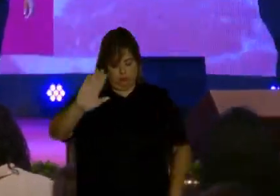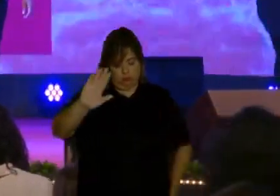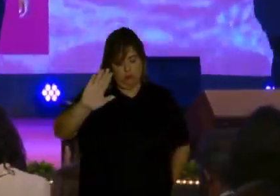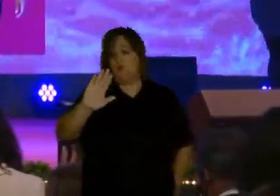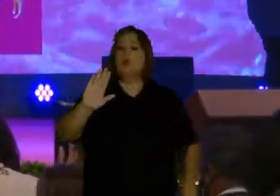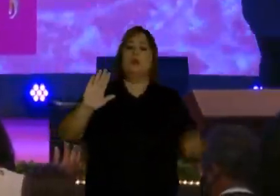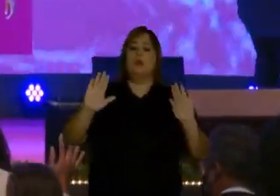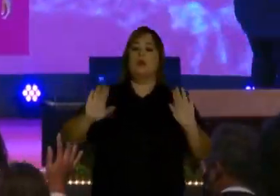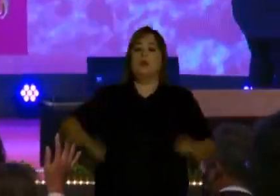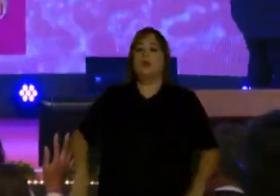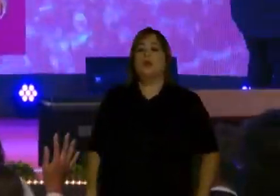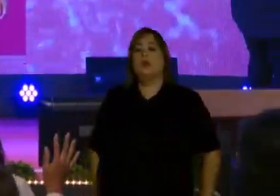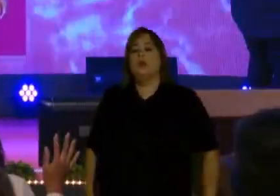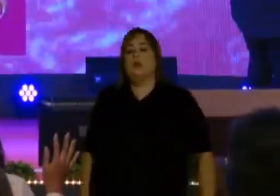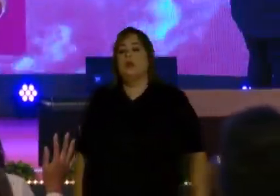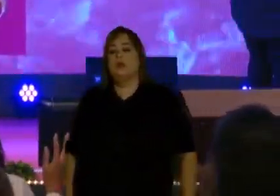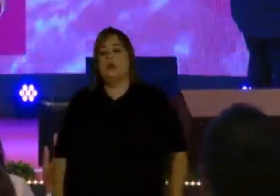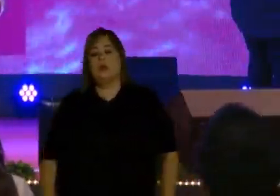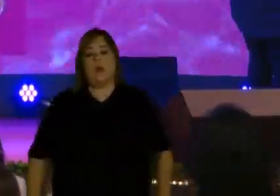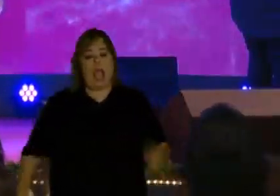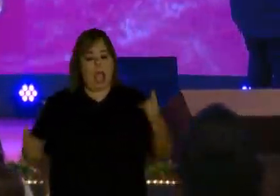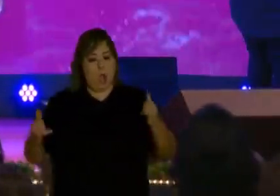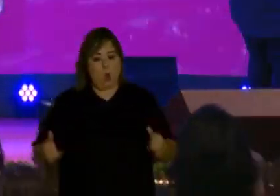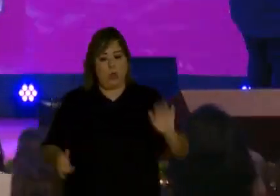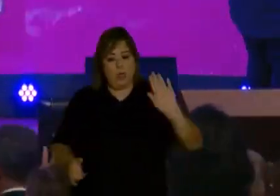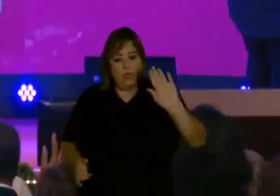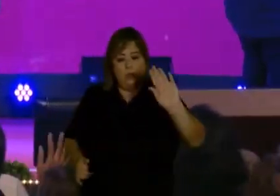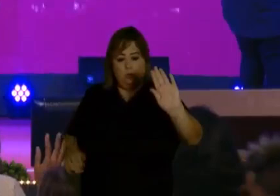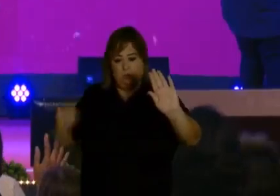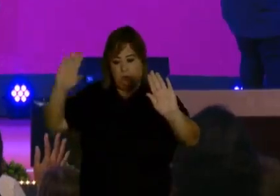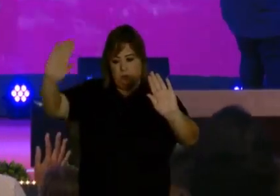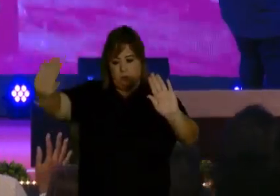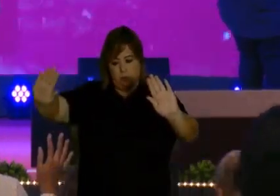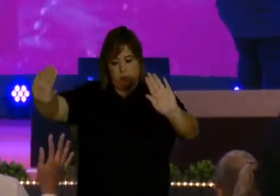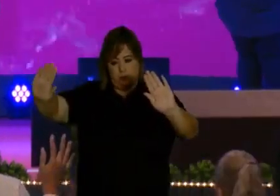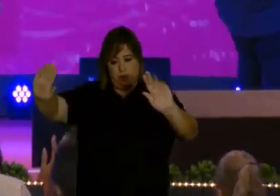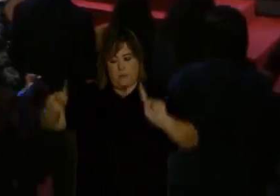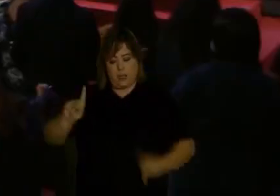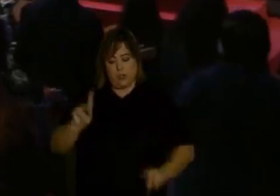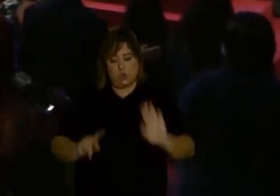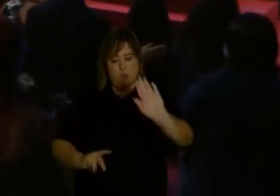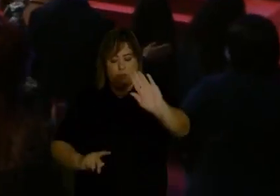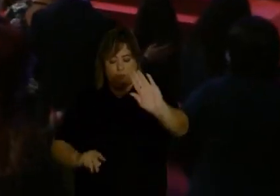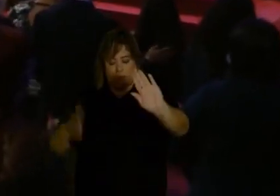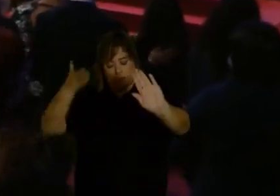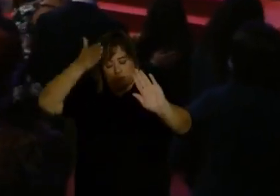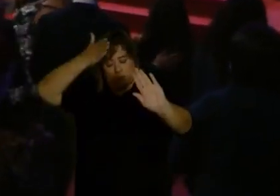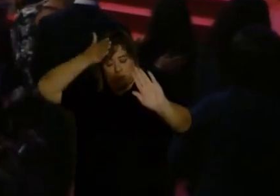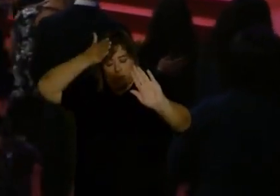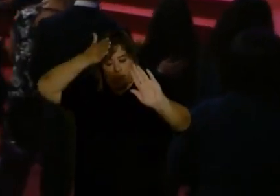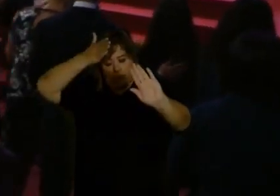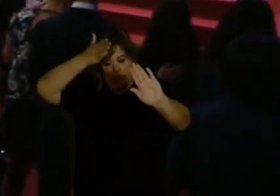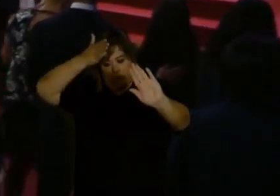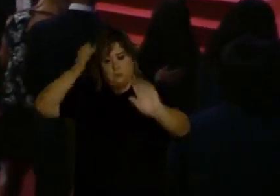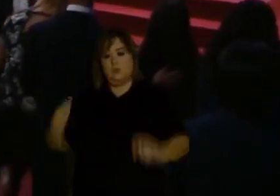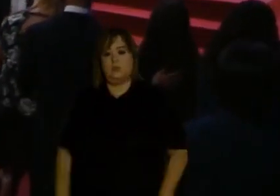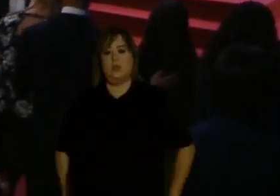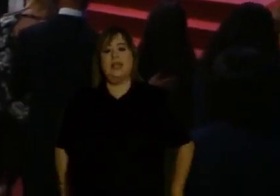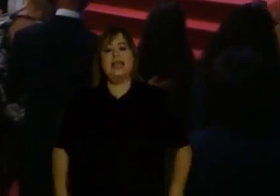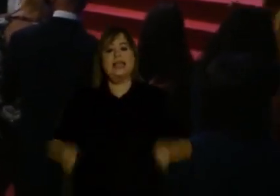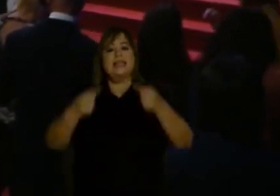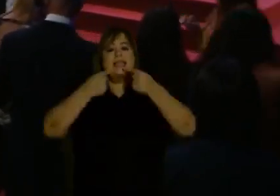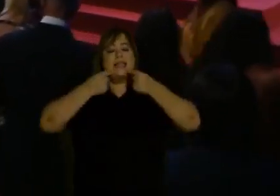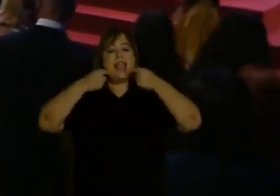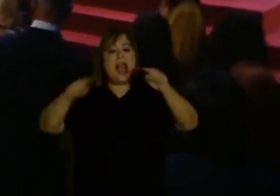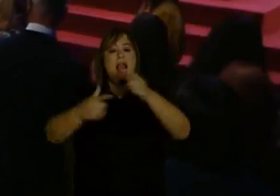hijo, pongan sus manos sobre ellos. Líderes, vamos rápido. Vamos, vamos, vamos, pongan sus manos, declárenlos libres,